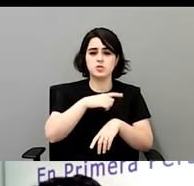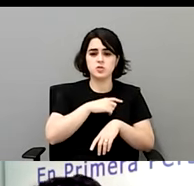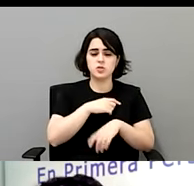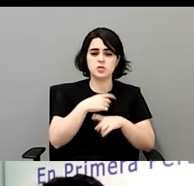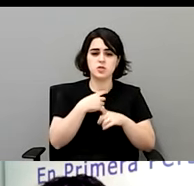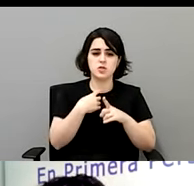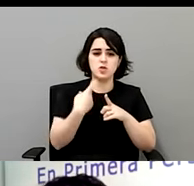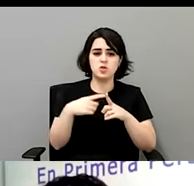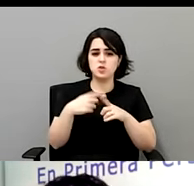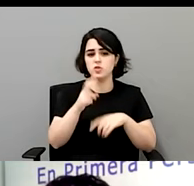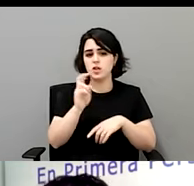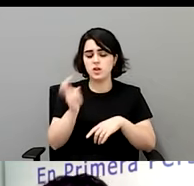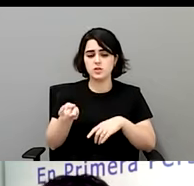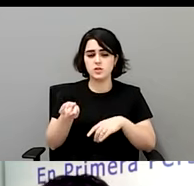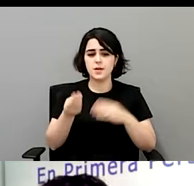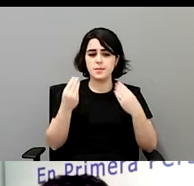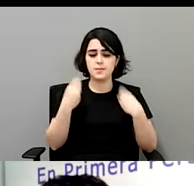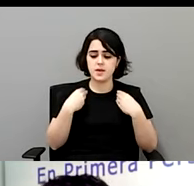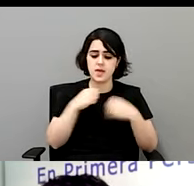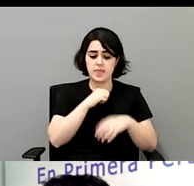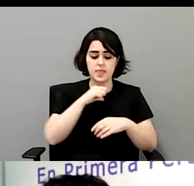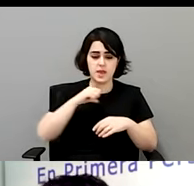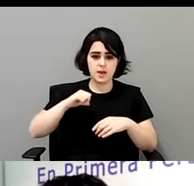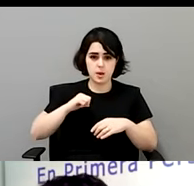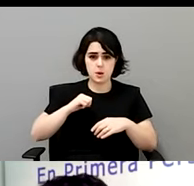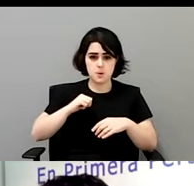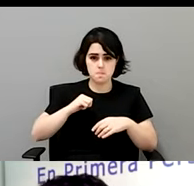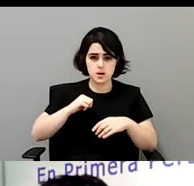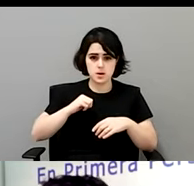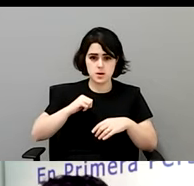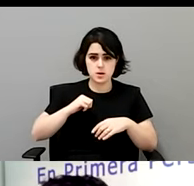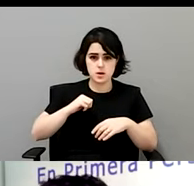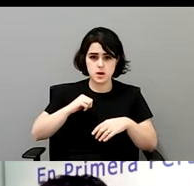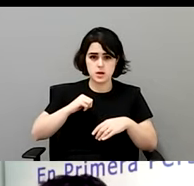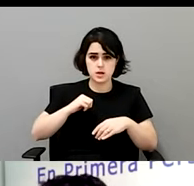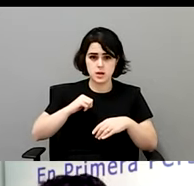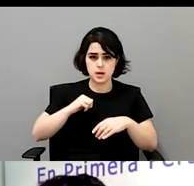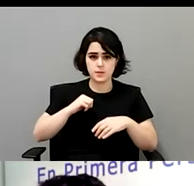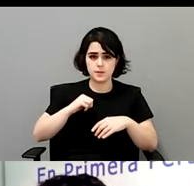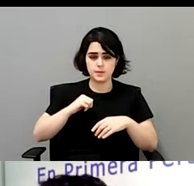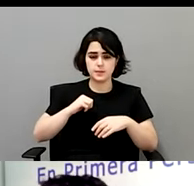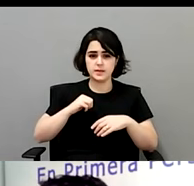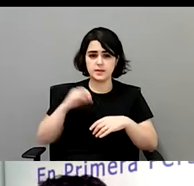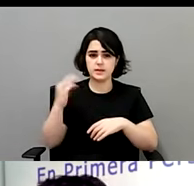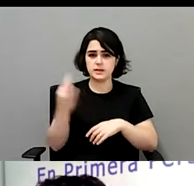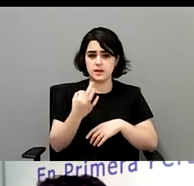cosas es que la vida independiente se tiene que implementar en todos los